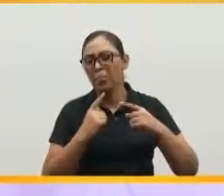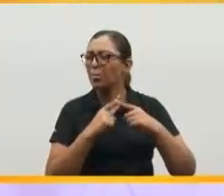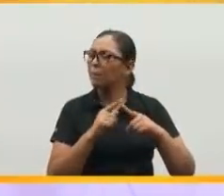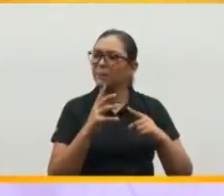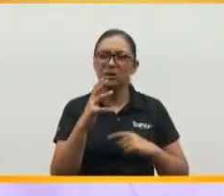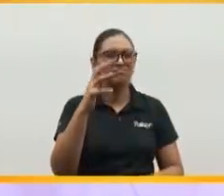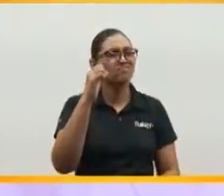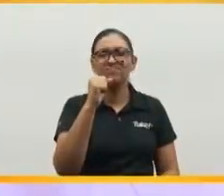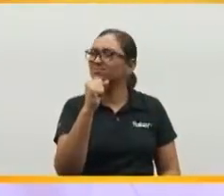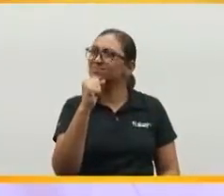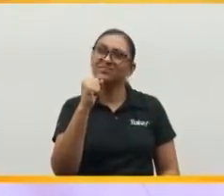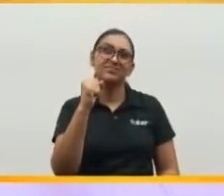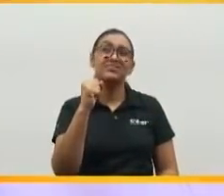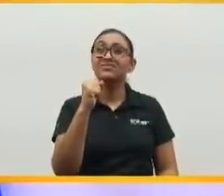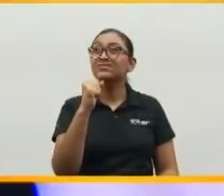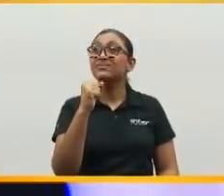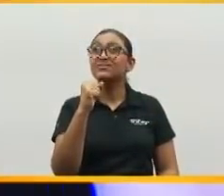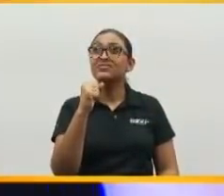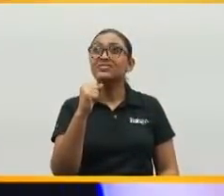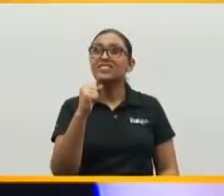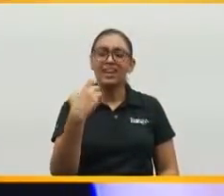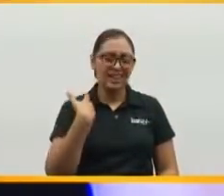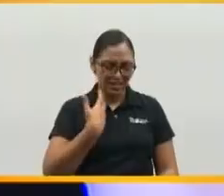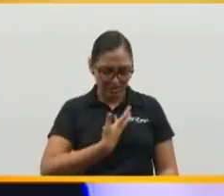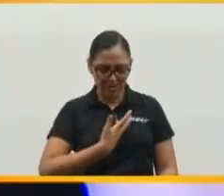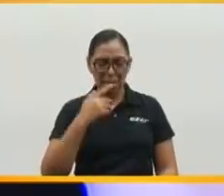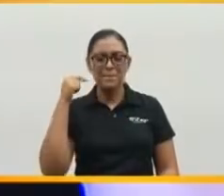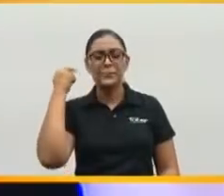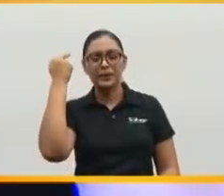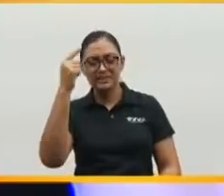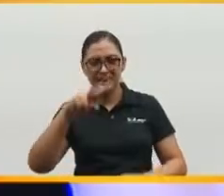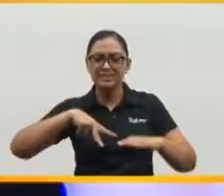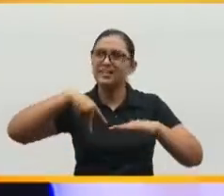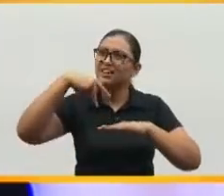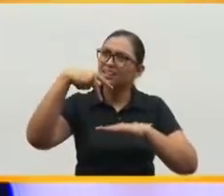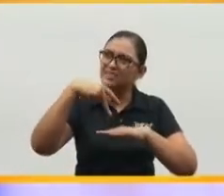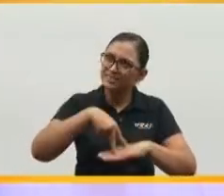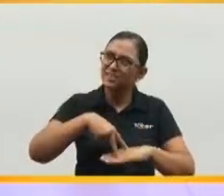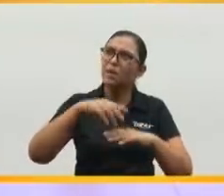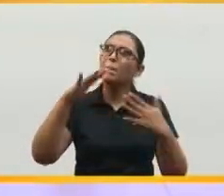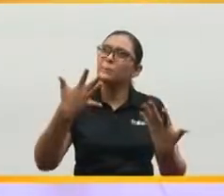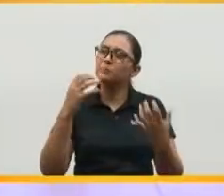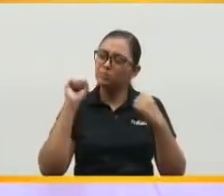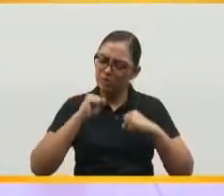batalla. Y que si perdimos un round, mañana nos volvemos a levantar para pelear otro, Señor.